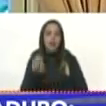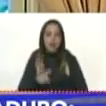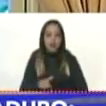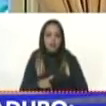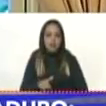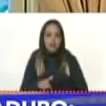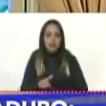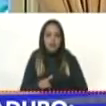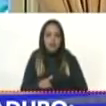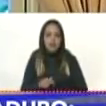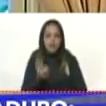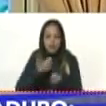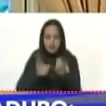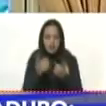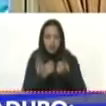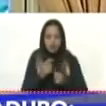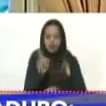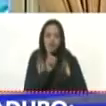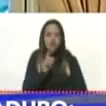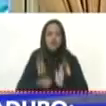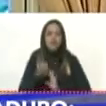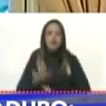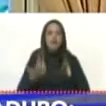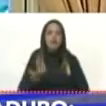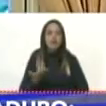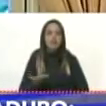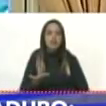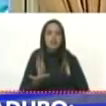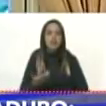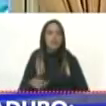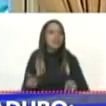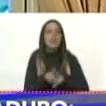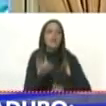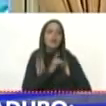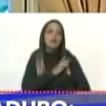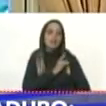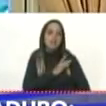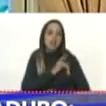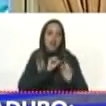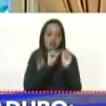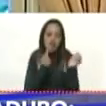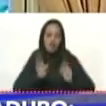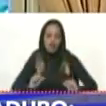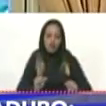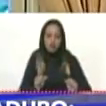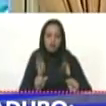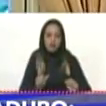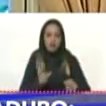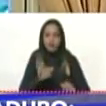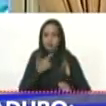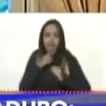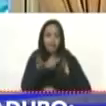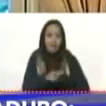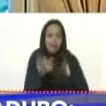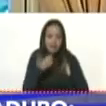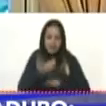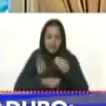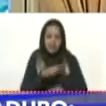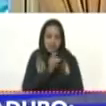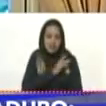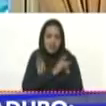el capital, el dinero no es el centro, como es en Chile, en el modelo fracasado neoliberal de Chile, donde